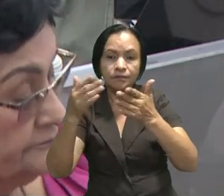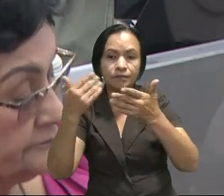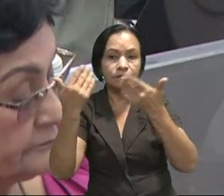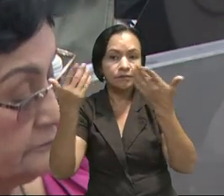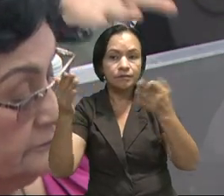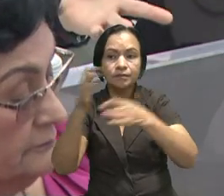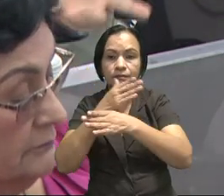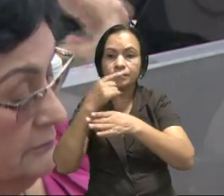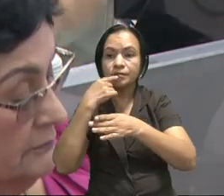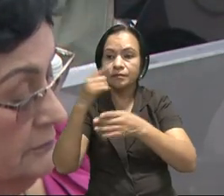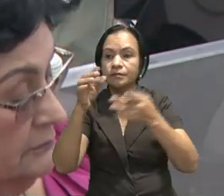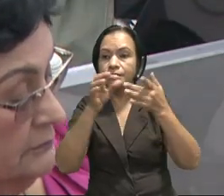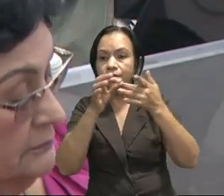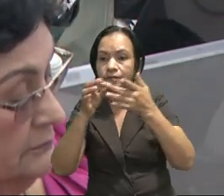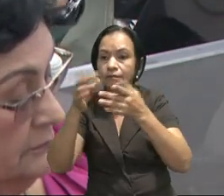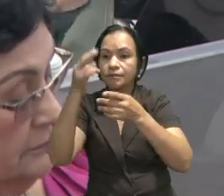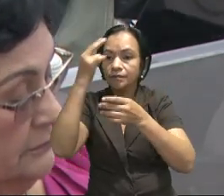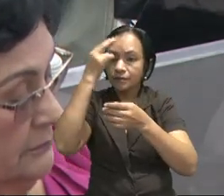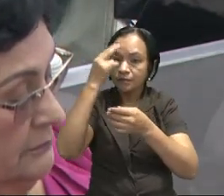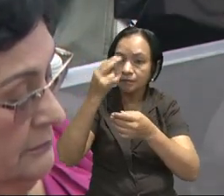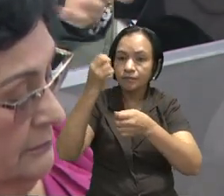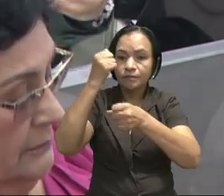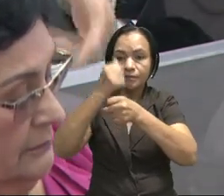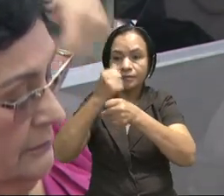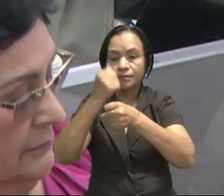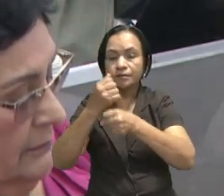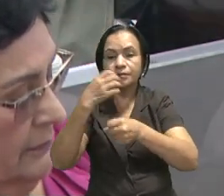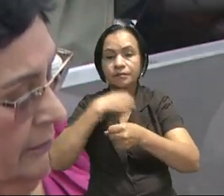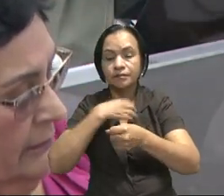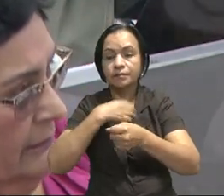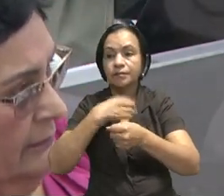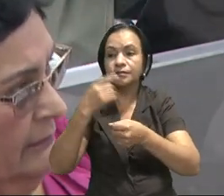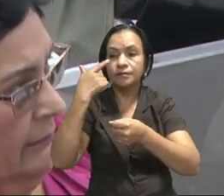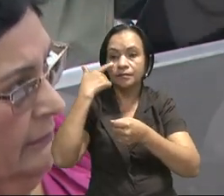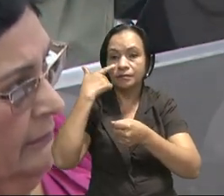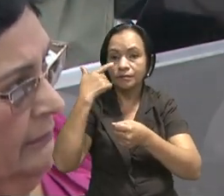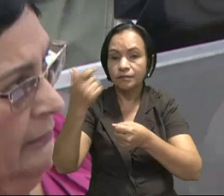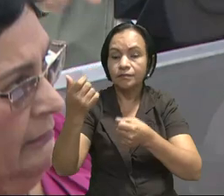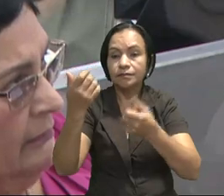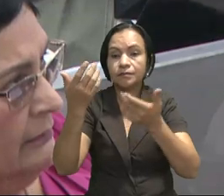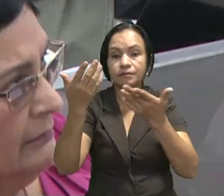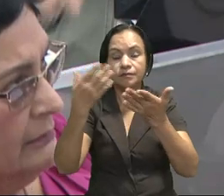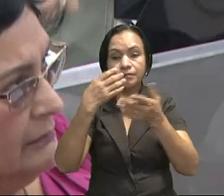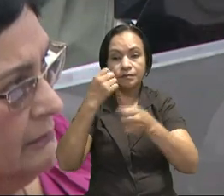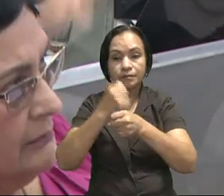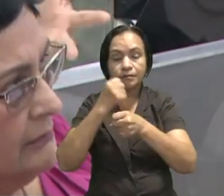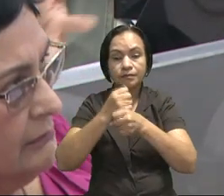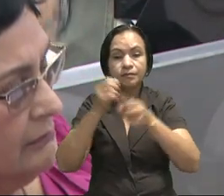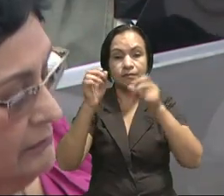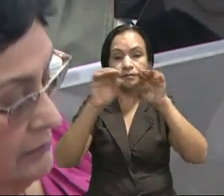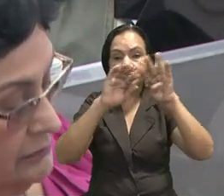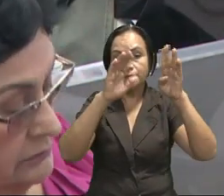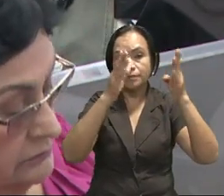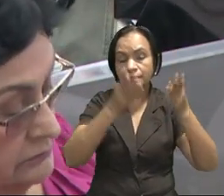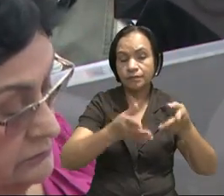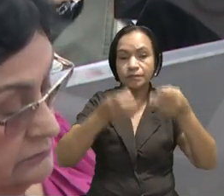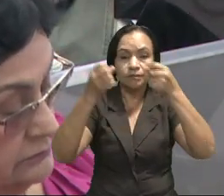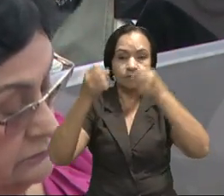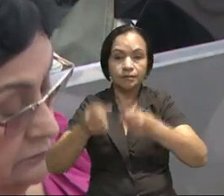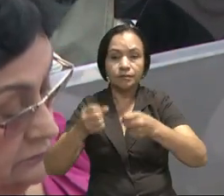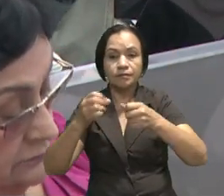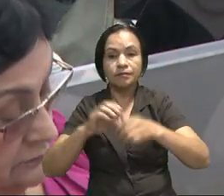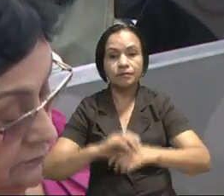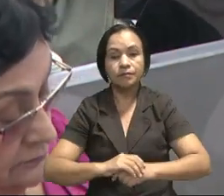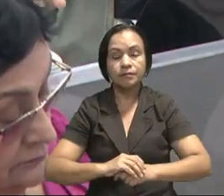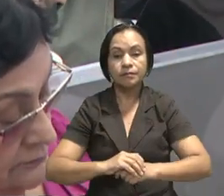se le distingue y se le da, se le otorga, se le reconoce ese mérito a esa mujer o a ese